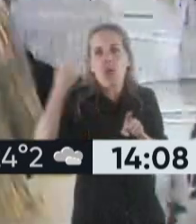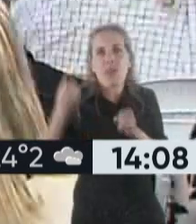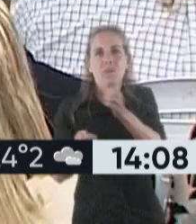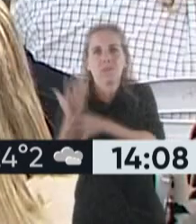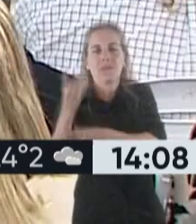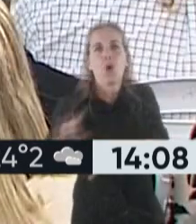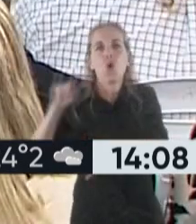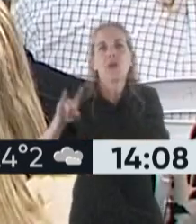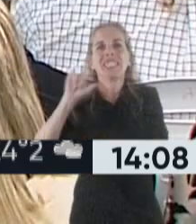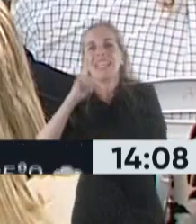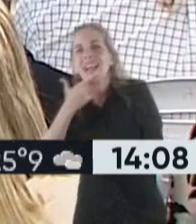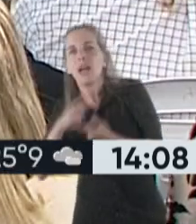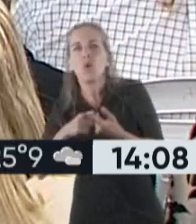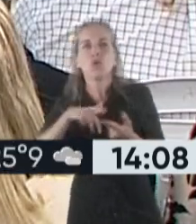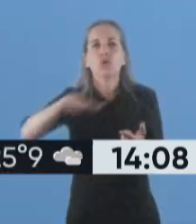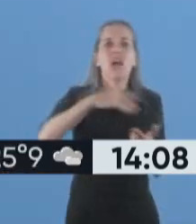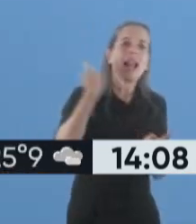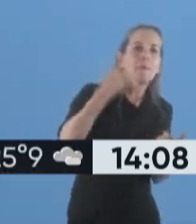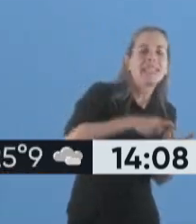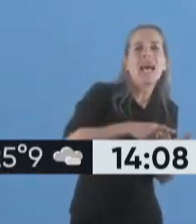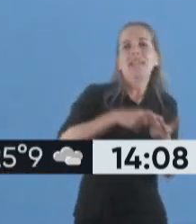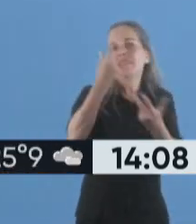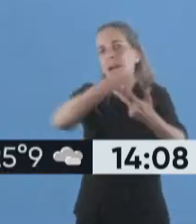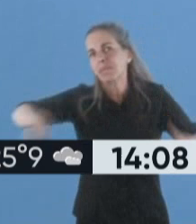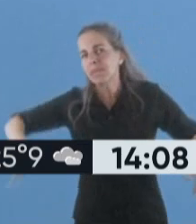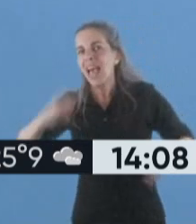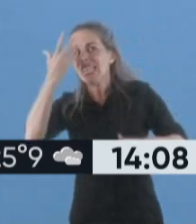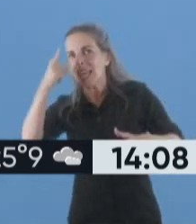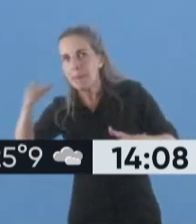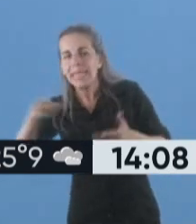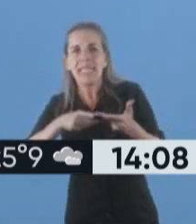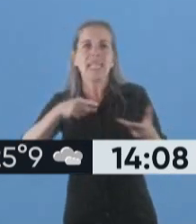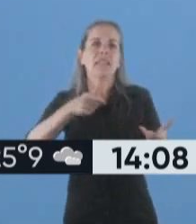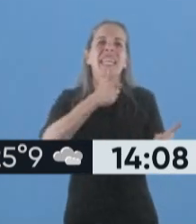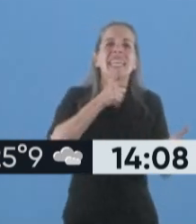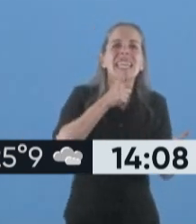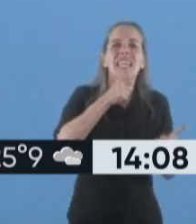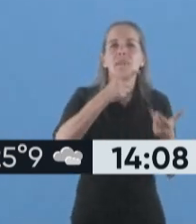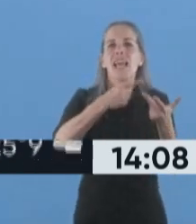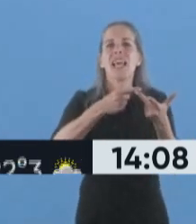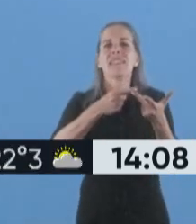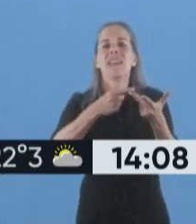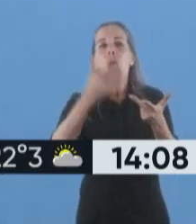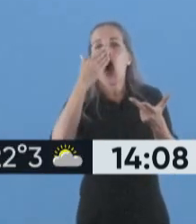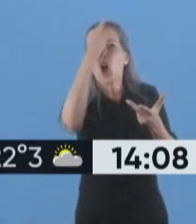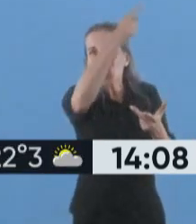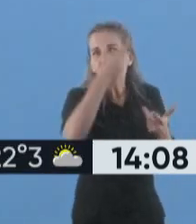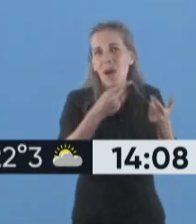Universidad de Lanús, de La Matanza, de José Cepaz, de San Martín, de Quilmes, de Villa María en